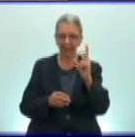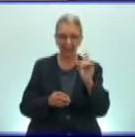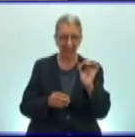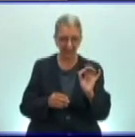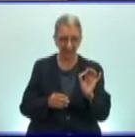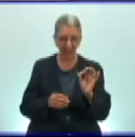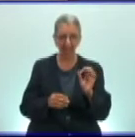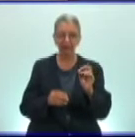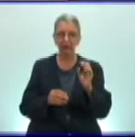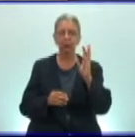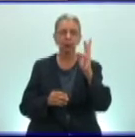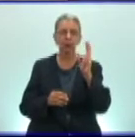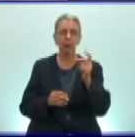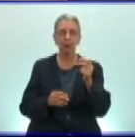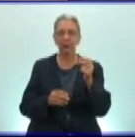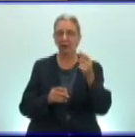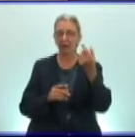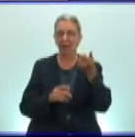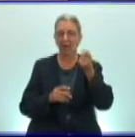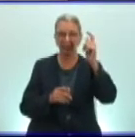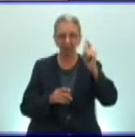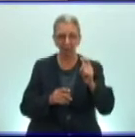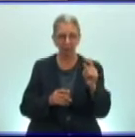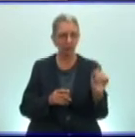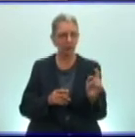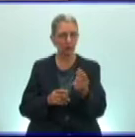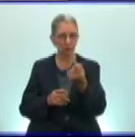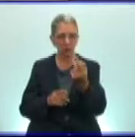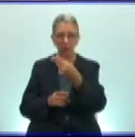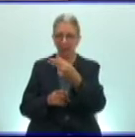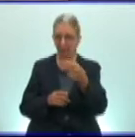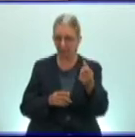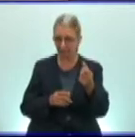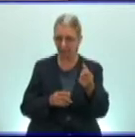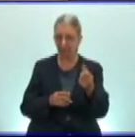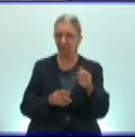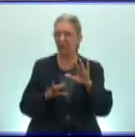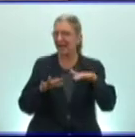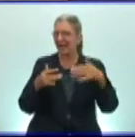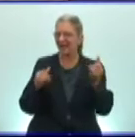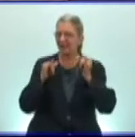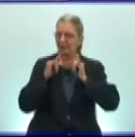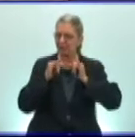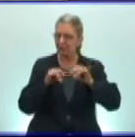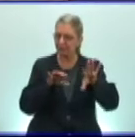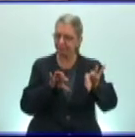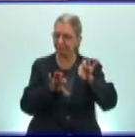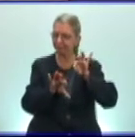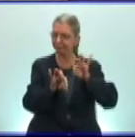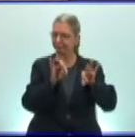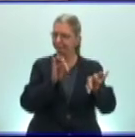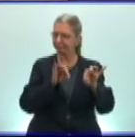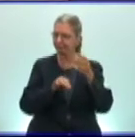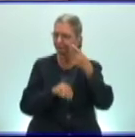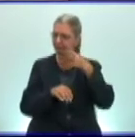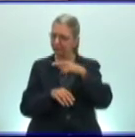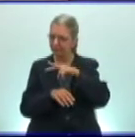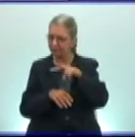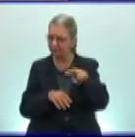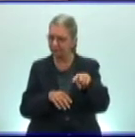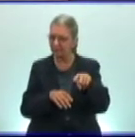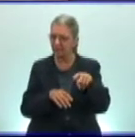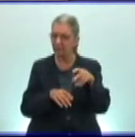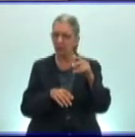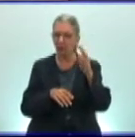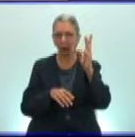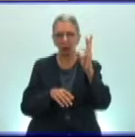es 1, ¿verdad? En el caso del hidrógeno, vamos a ver qué información podemos extraer cuando observamos, por ejemplo, el